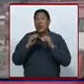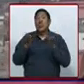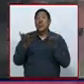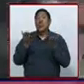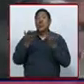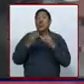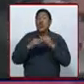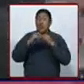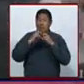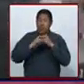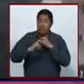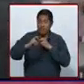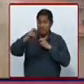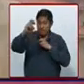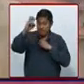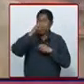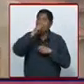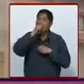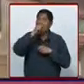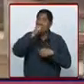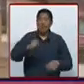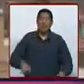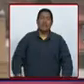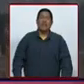línea naranja.